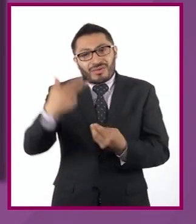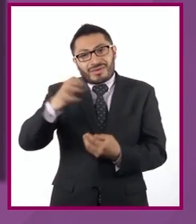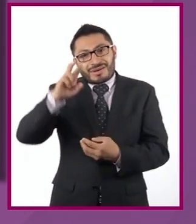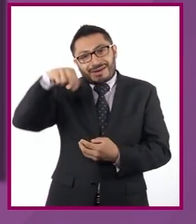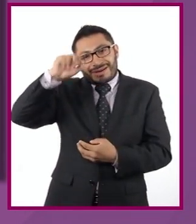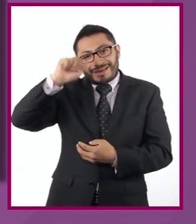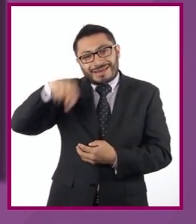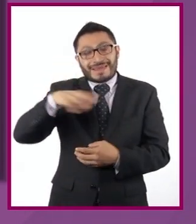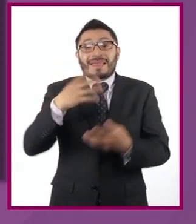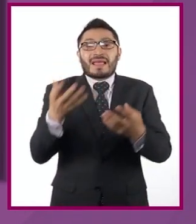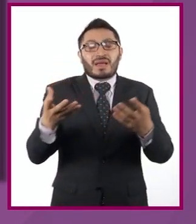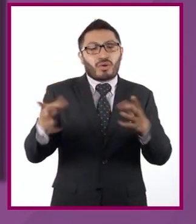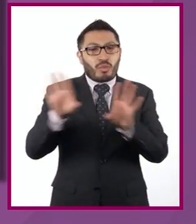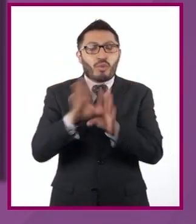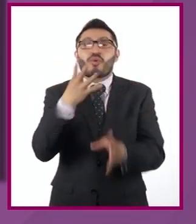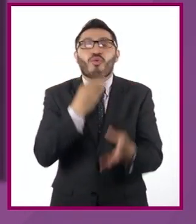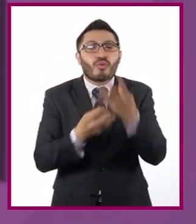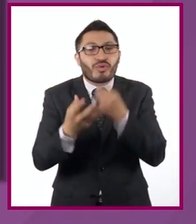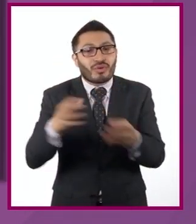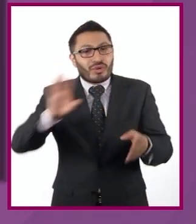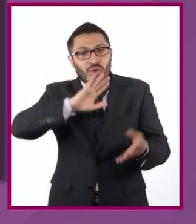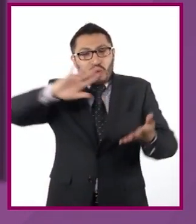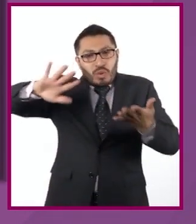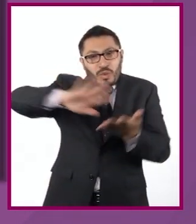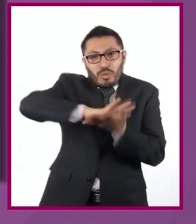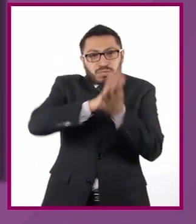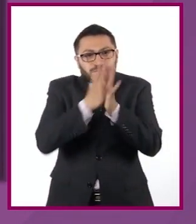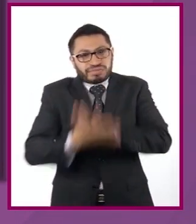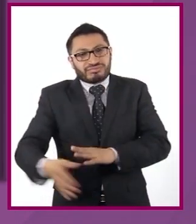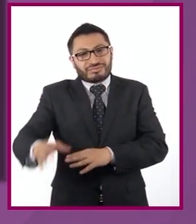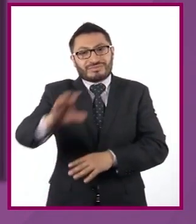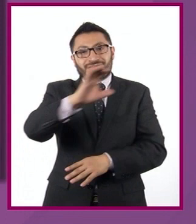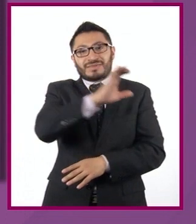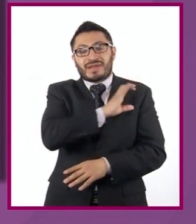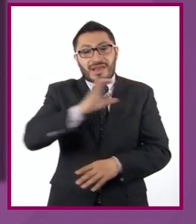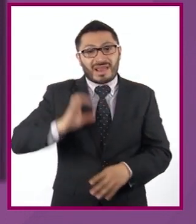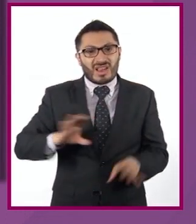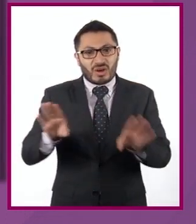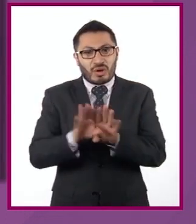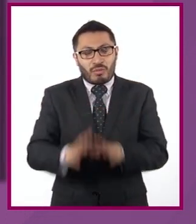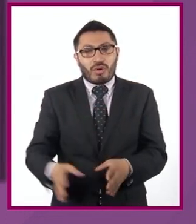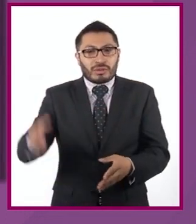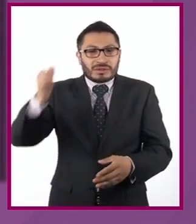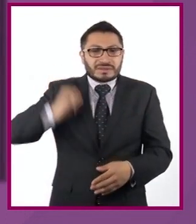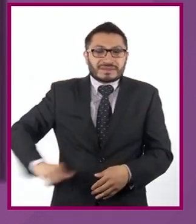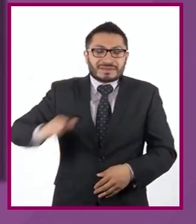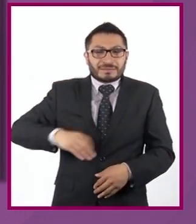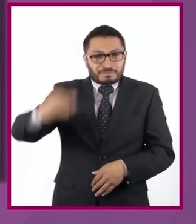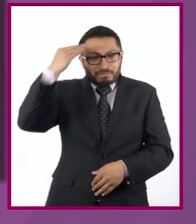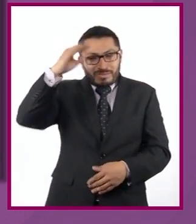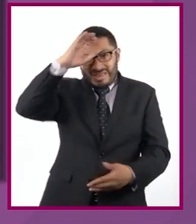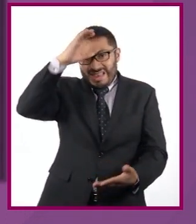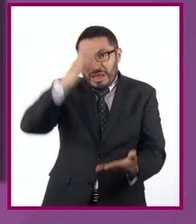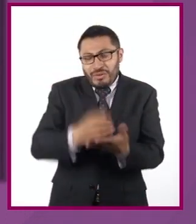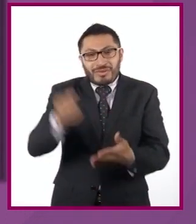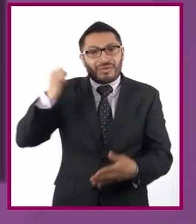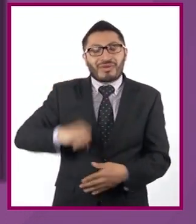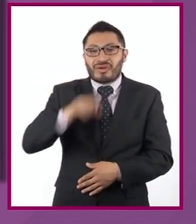habían convertido al cristianismo a raíz de la persecución que sufrieron en tiempos de los reyes católicos en el siglo XV en